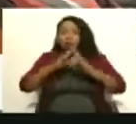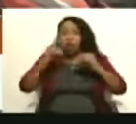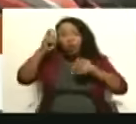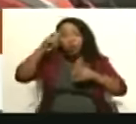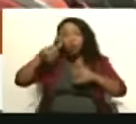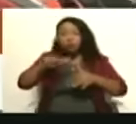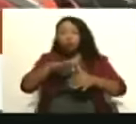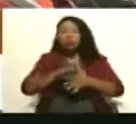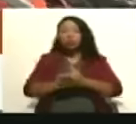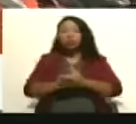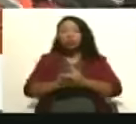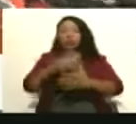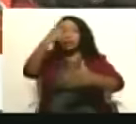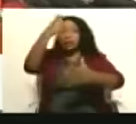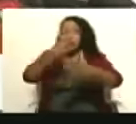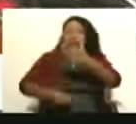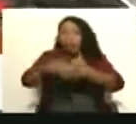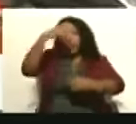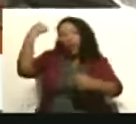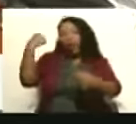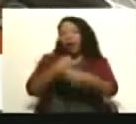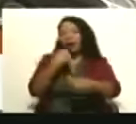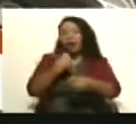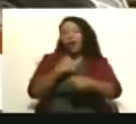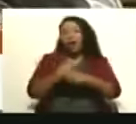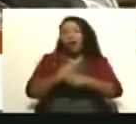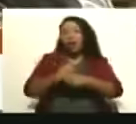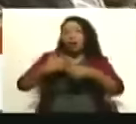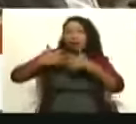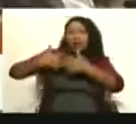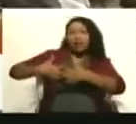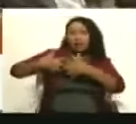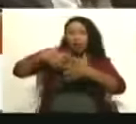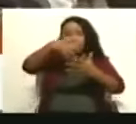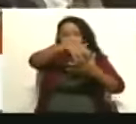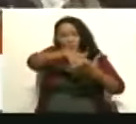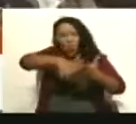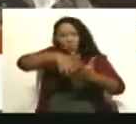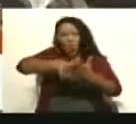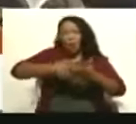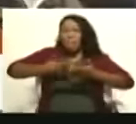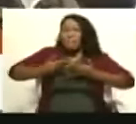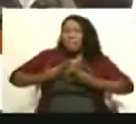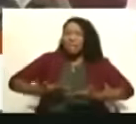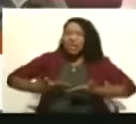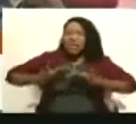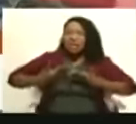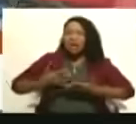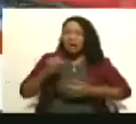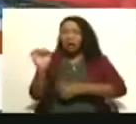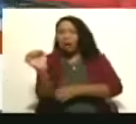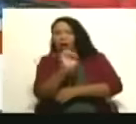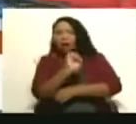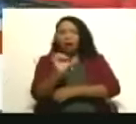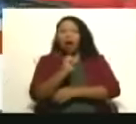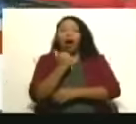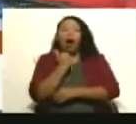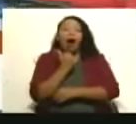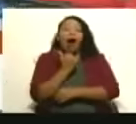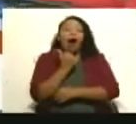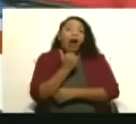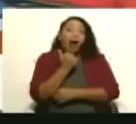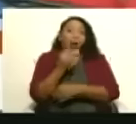Igualmente se prohíbe el empleo y operación de maquinaria pesada y de tránsito pesado bueno, salvo algunas contingencias o